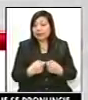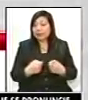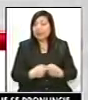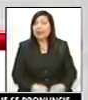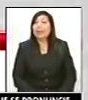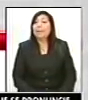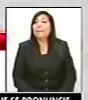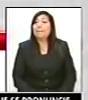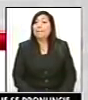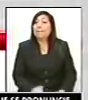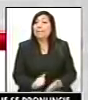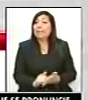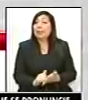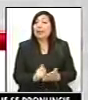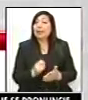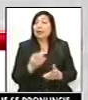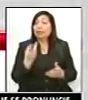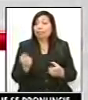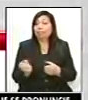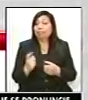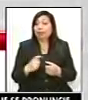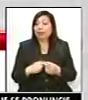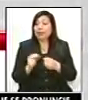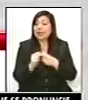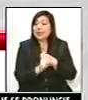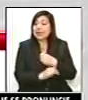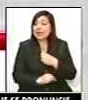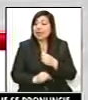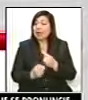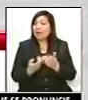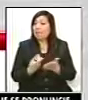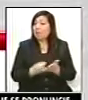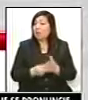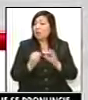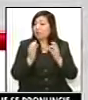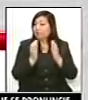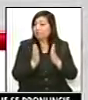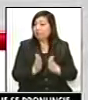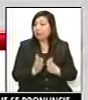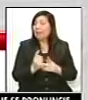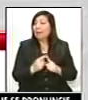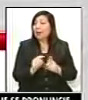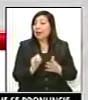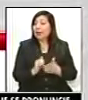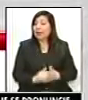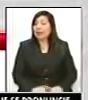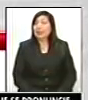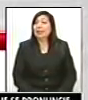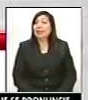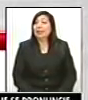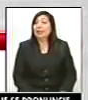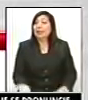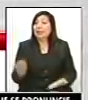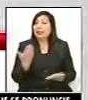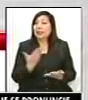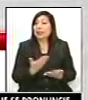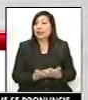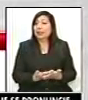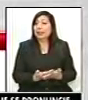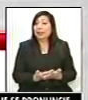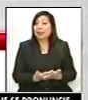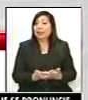eléctrica al Sistema Eléctrico Interconectado Nacional a precios firmes. Para tal efecto, los adjudicatarios